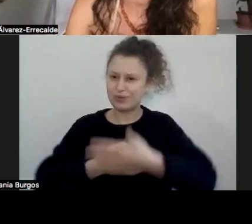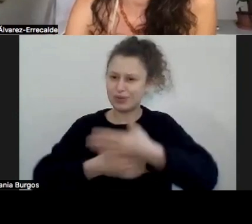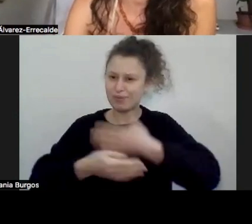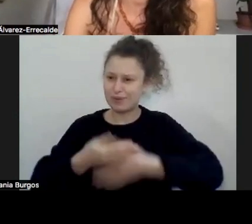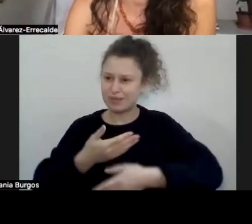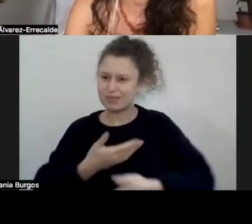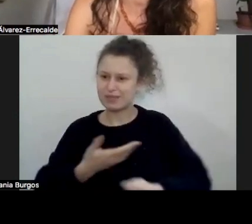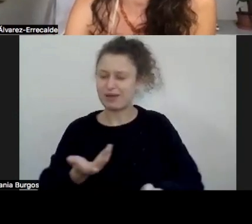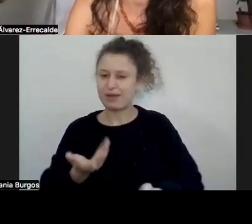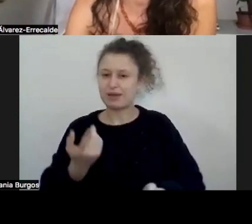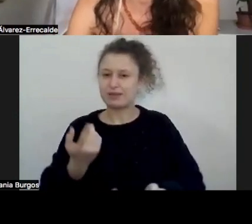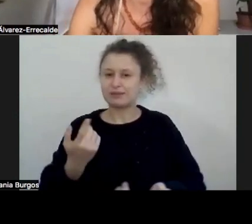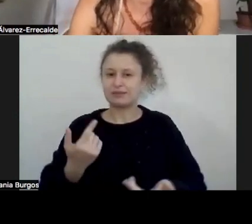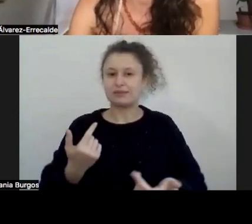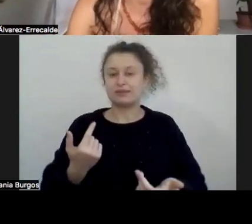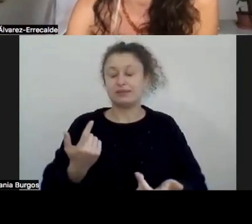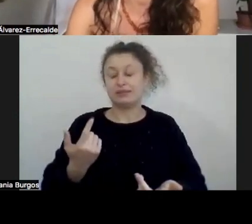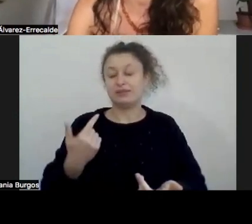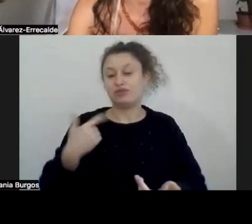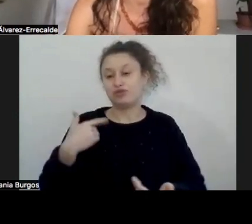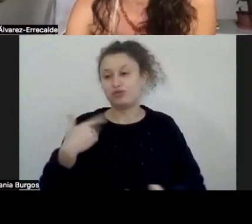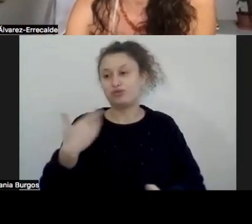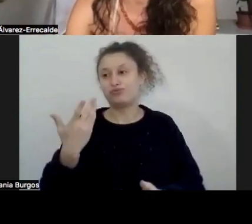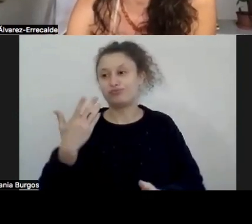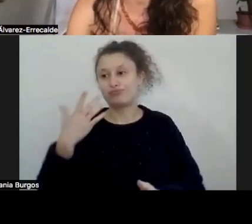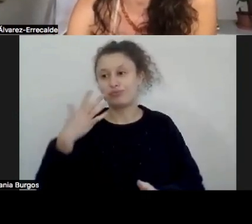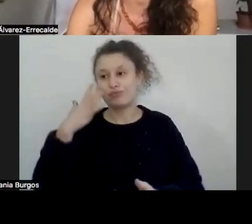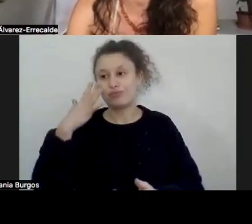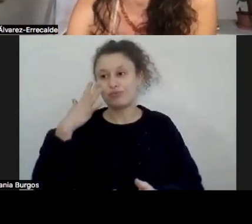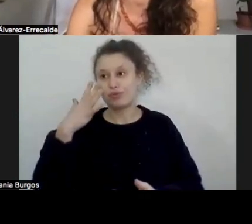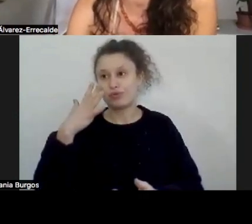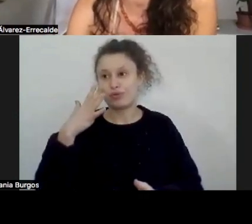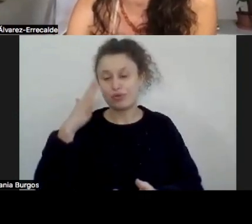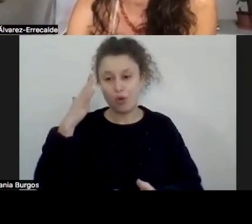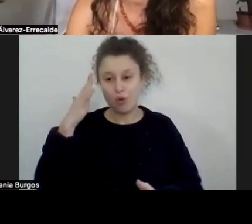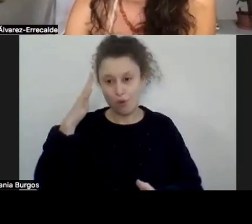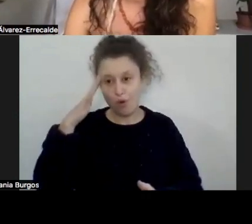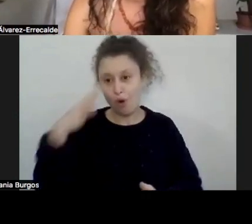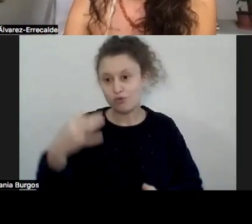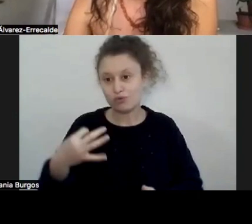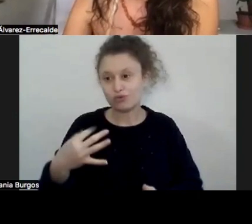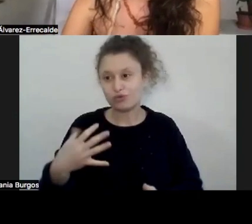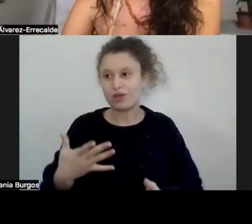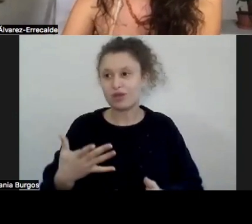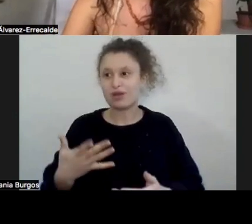conocimiento a partir de la experiencia como mamá que no veía reflejado en otros trabajos artísticos, ¿no?